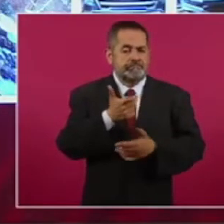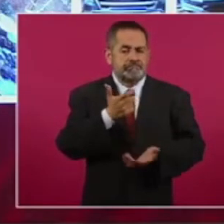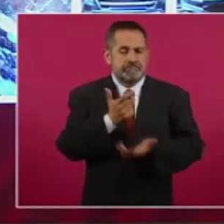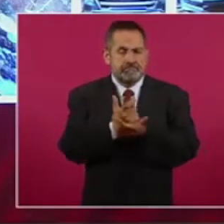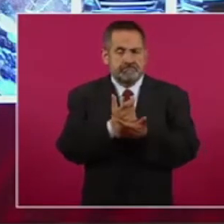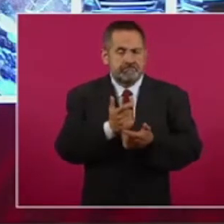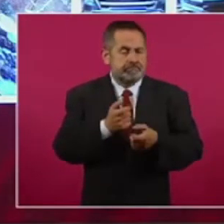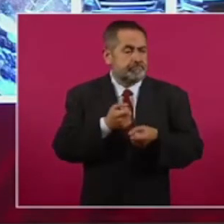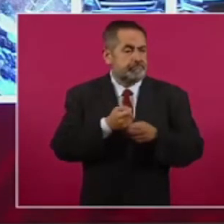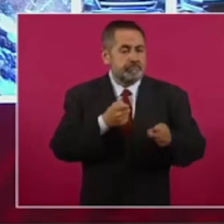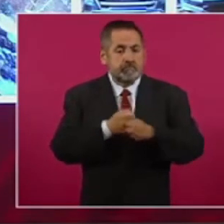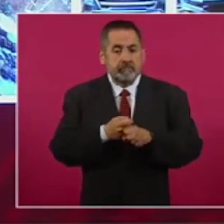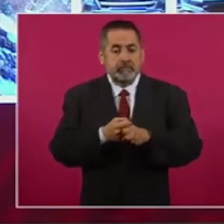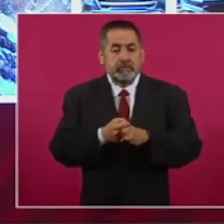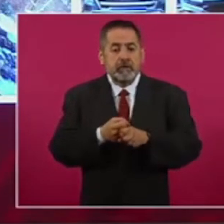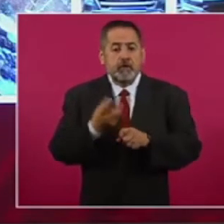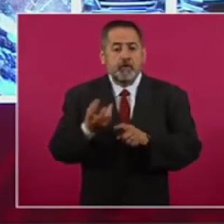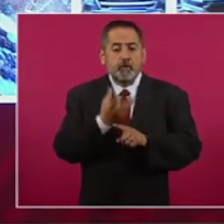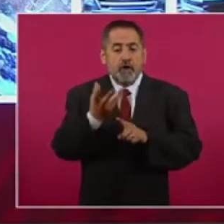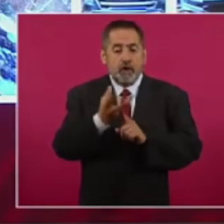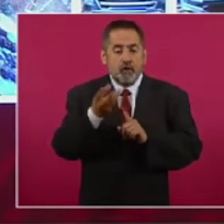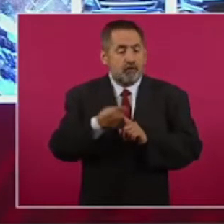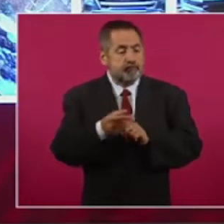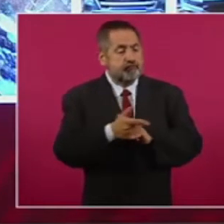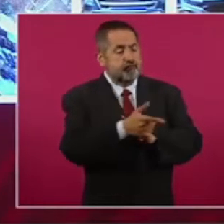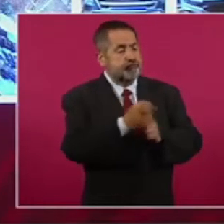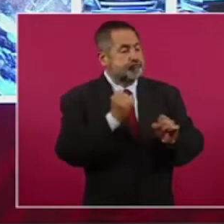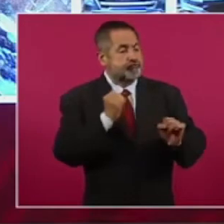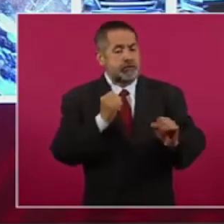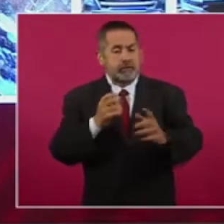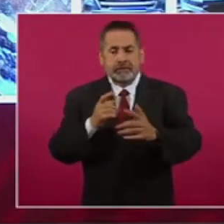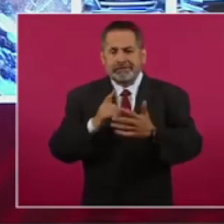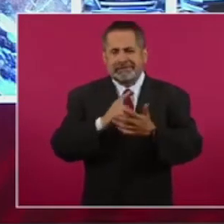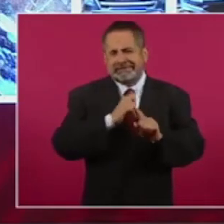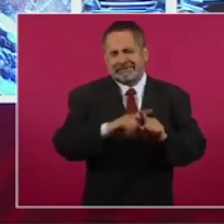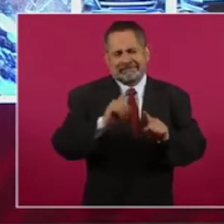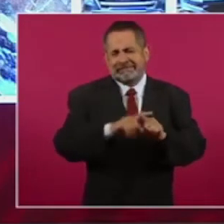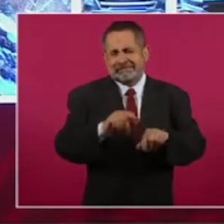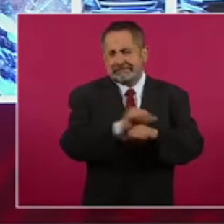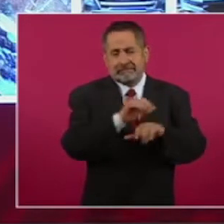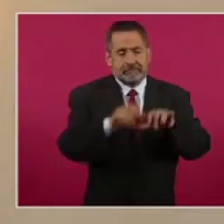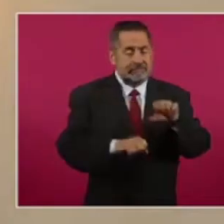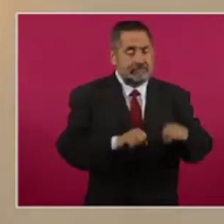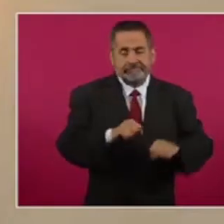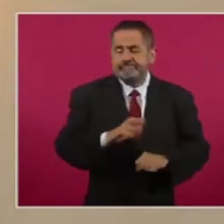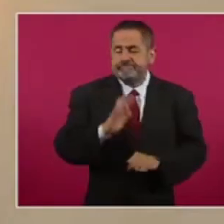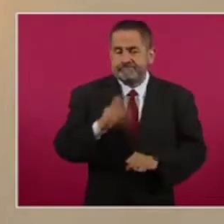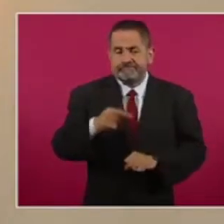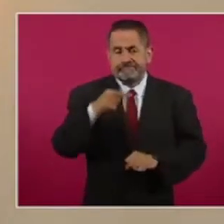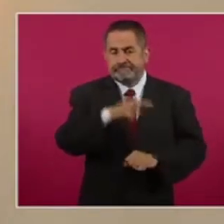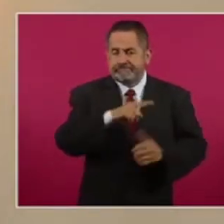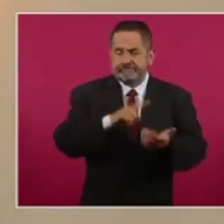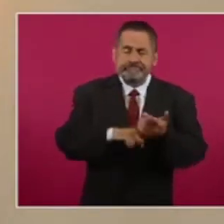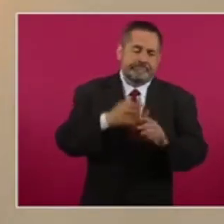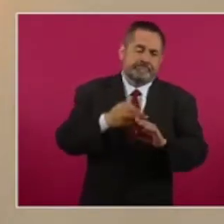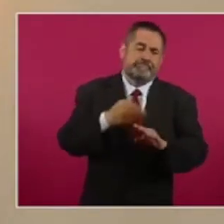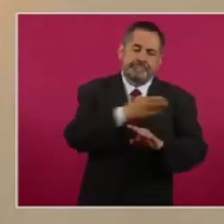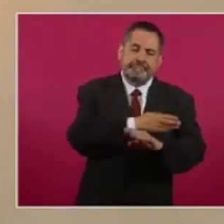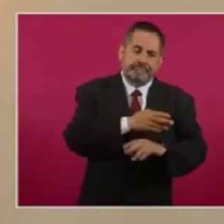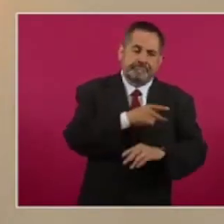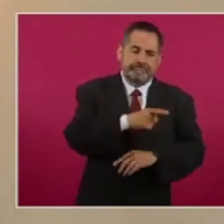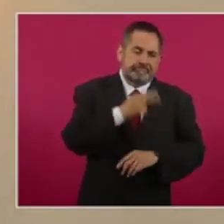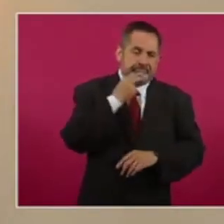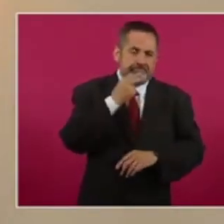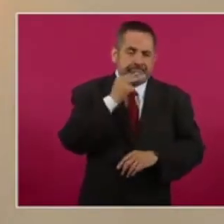cartuchos, lanzallamas, marros y vehículos que evidentemente serían utilizados o fueron utilizados